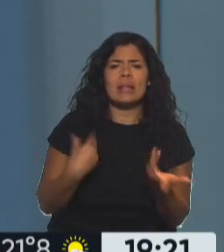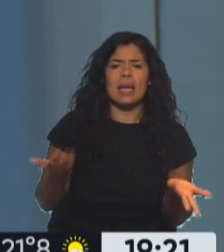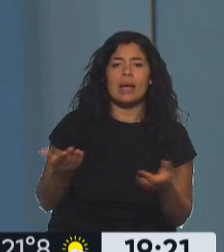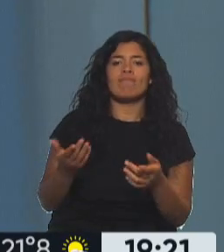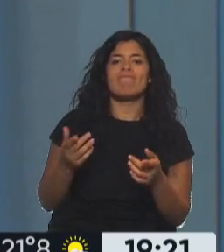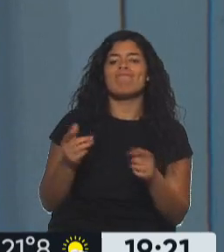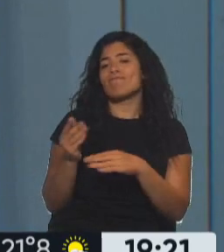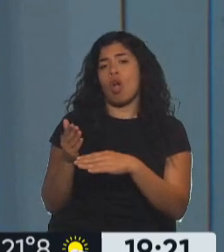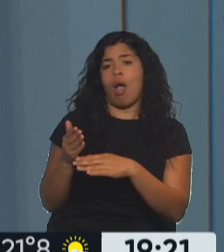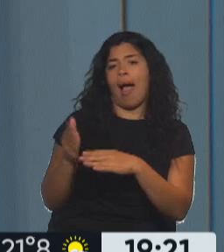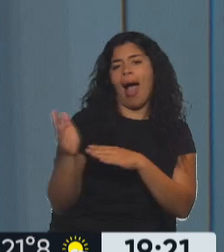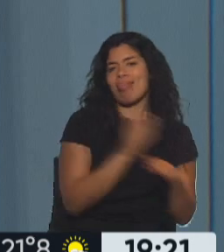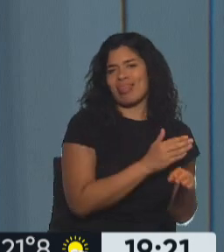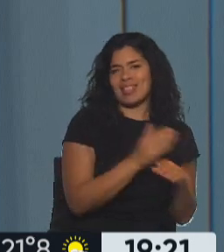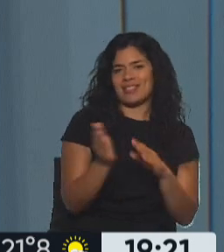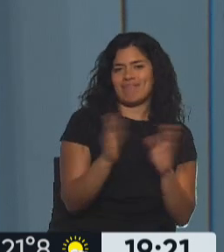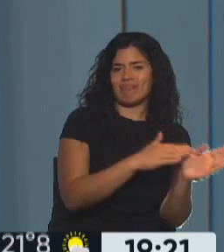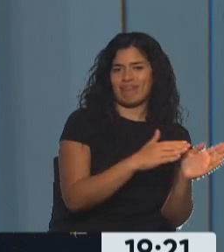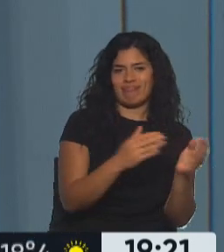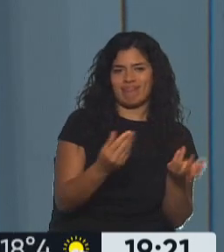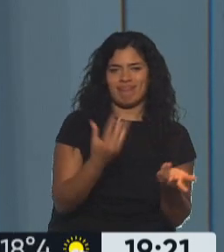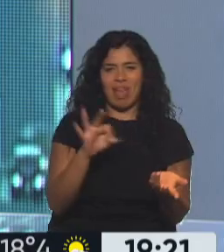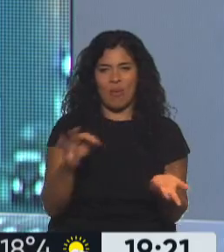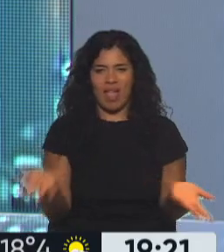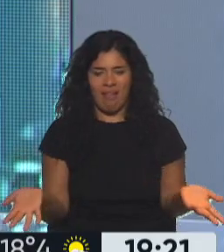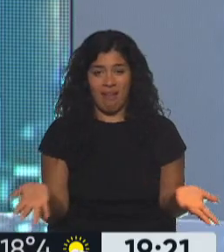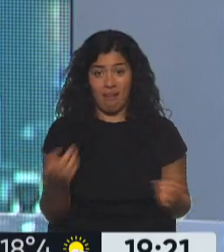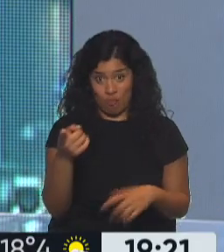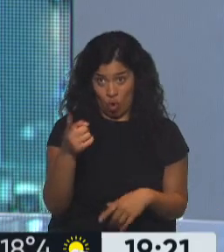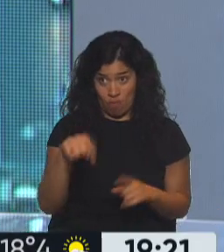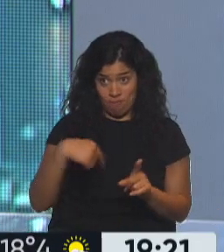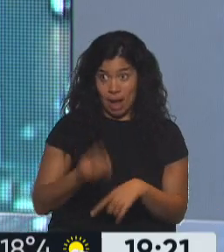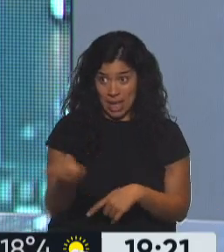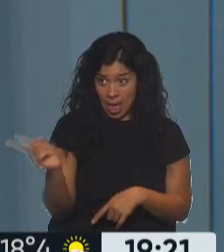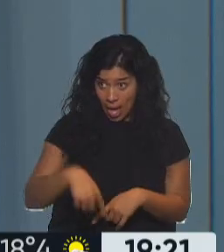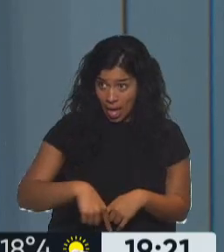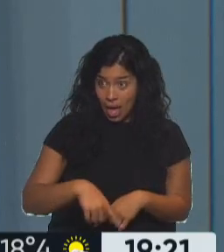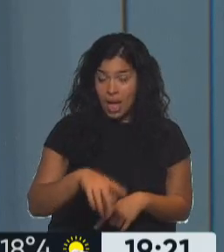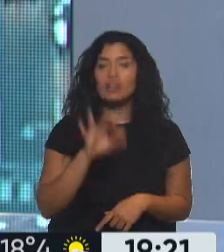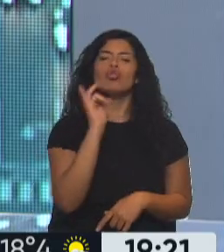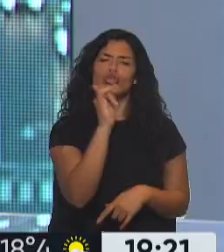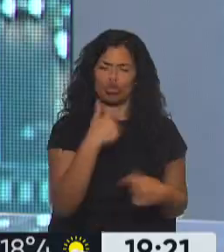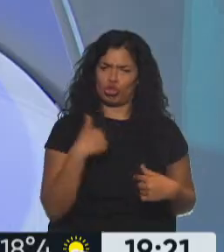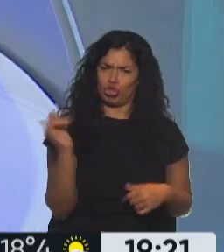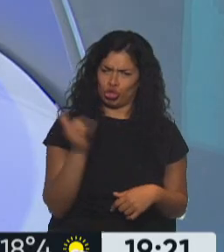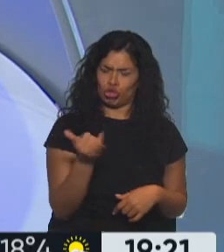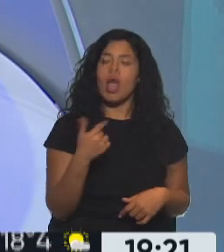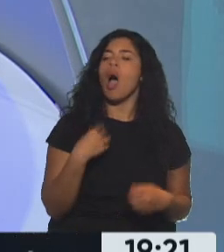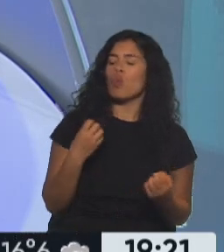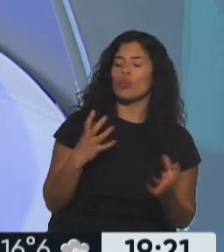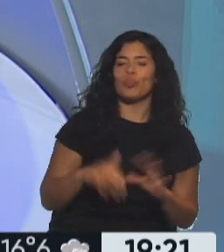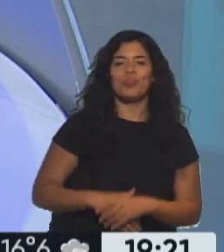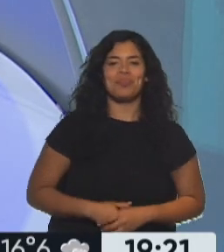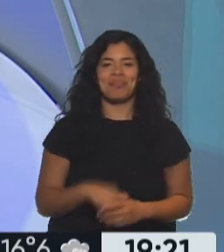19, 18:30. No, 18:45. Por ejemplo. Me gustó. ¿Vas a estar vos mañana? Por supuesto. ¿Vos vas a estar? Yo voy. Por supuesto. Listo, vengo.